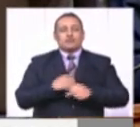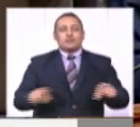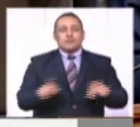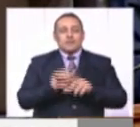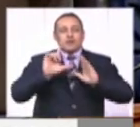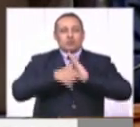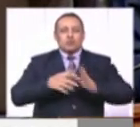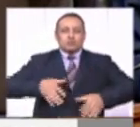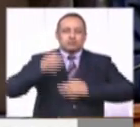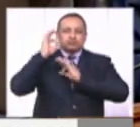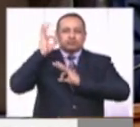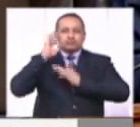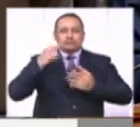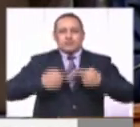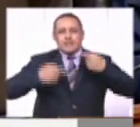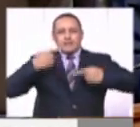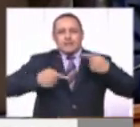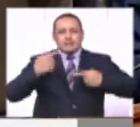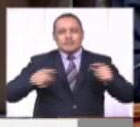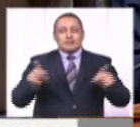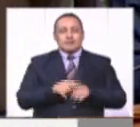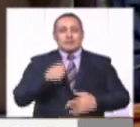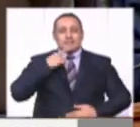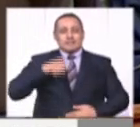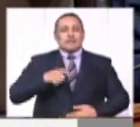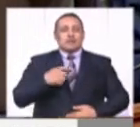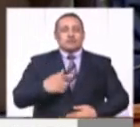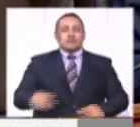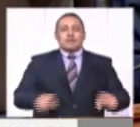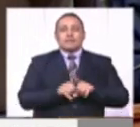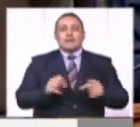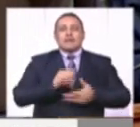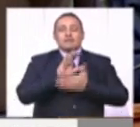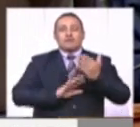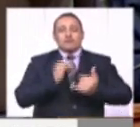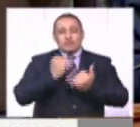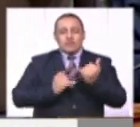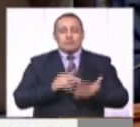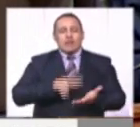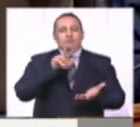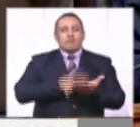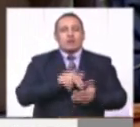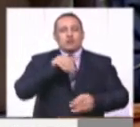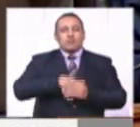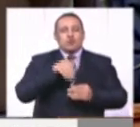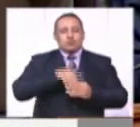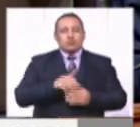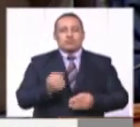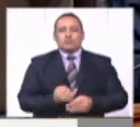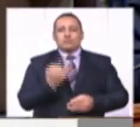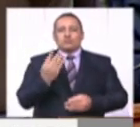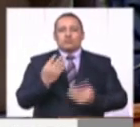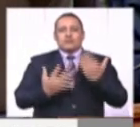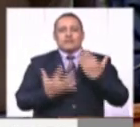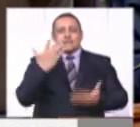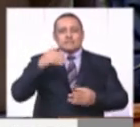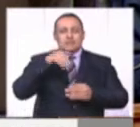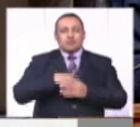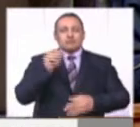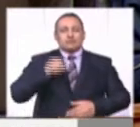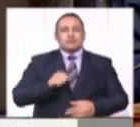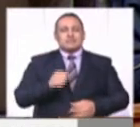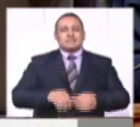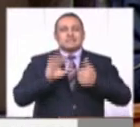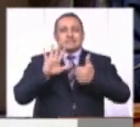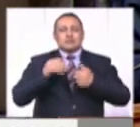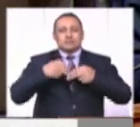luego de la exposición y debate el debate pertinente el informe final fue aprobado por mayoría por 15 votos a favor